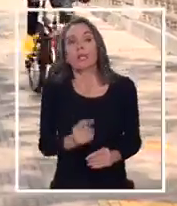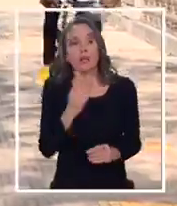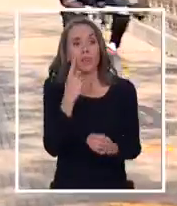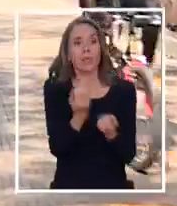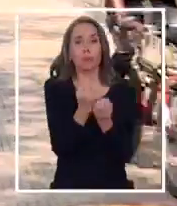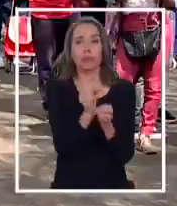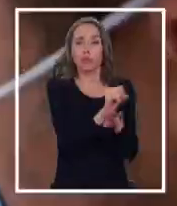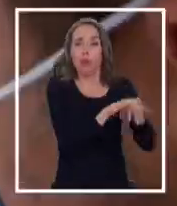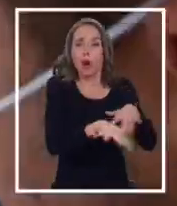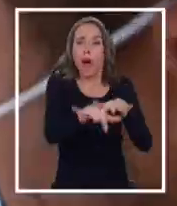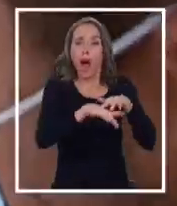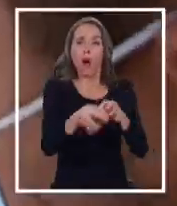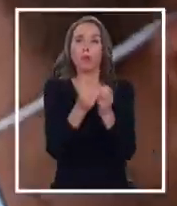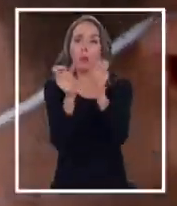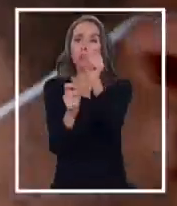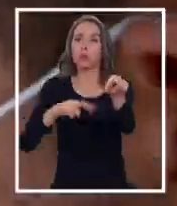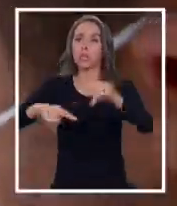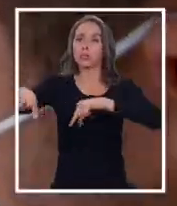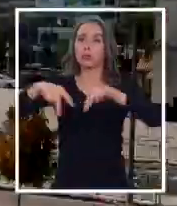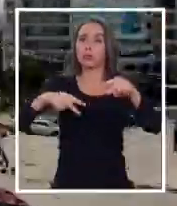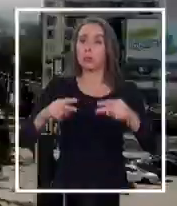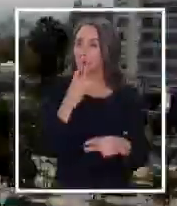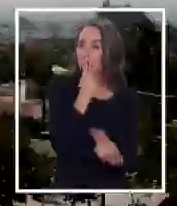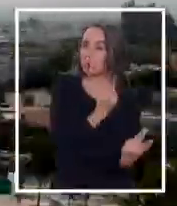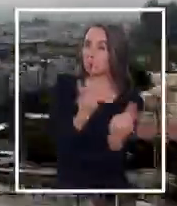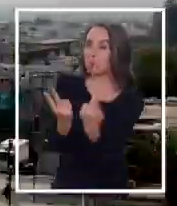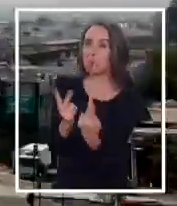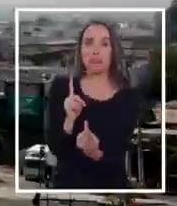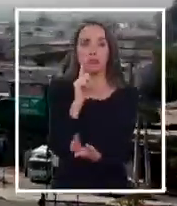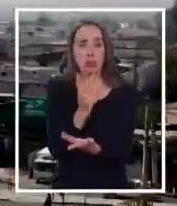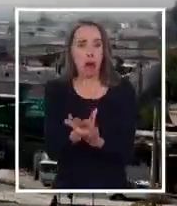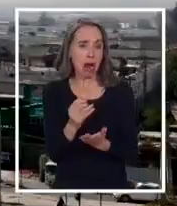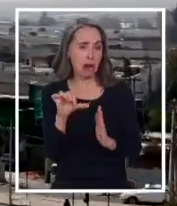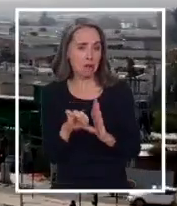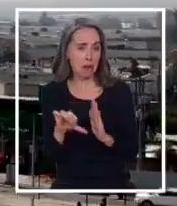vehículos que se ve y la cantidad de gente para que no nos cueste nuevos